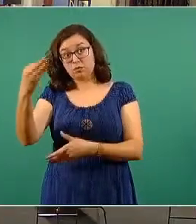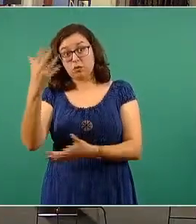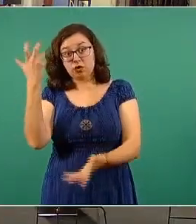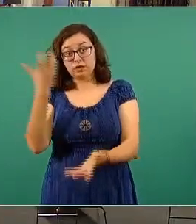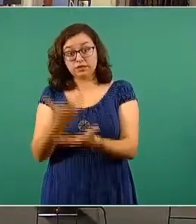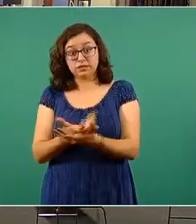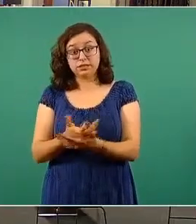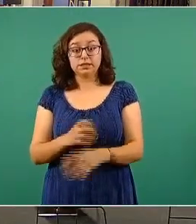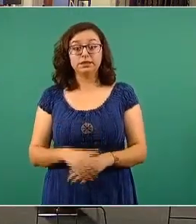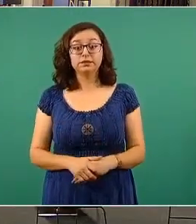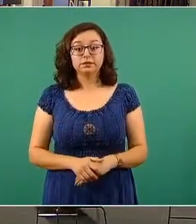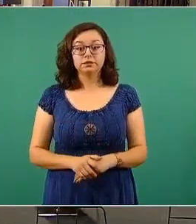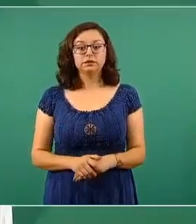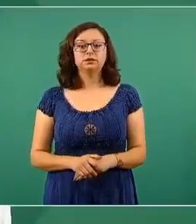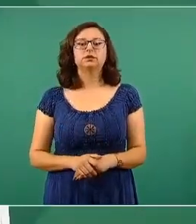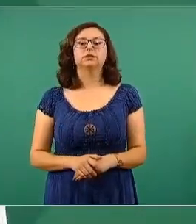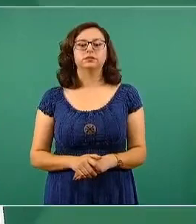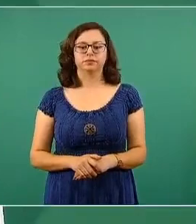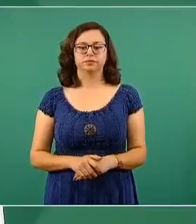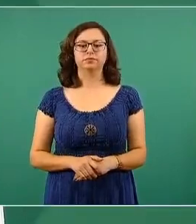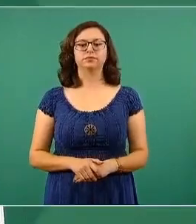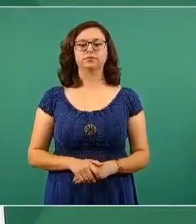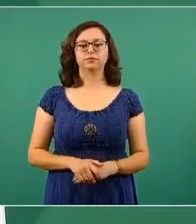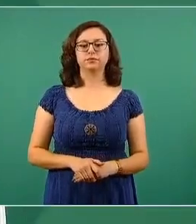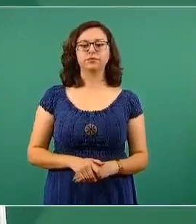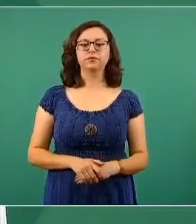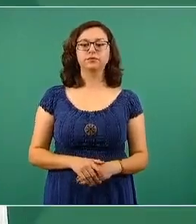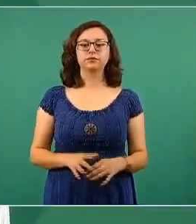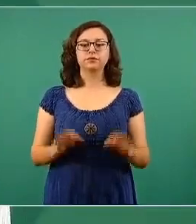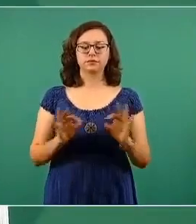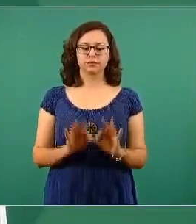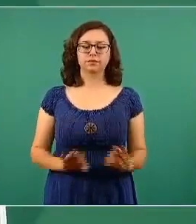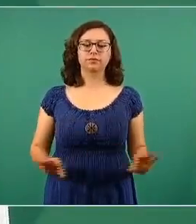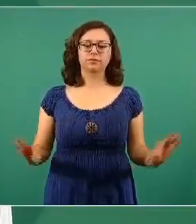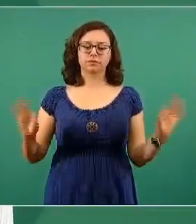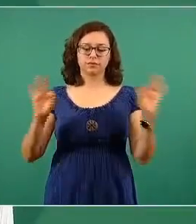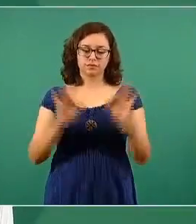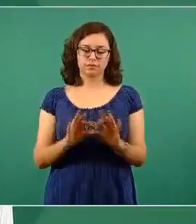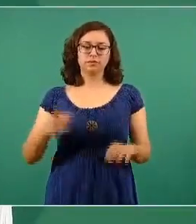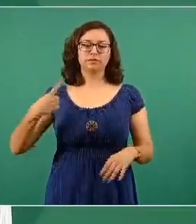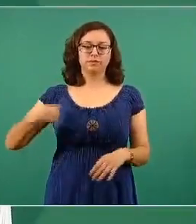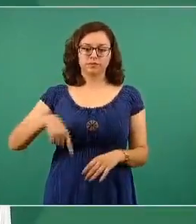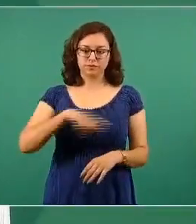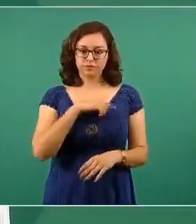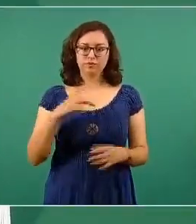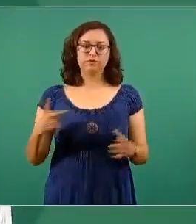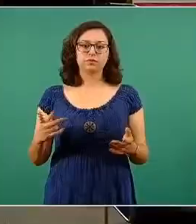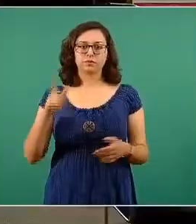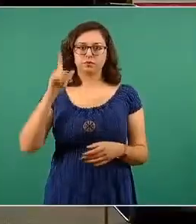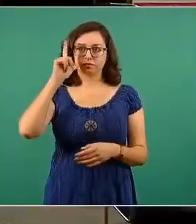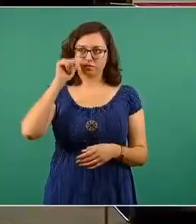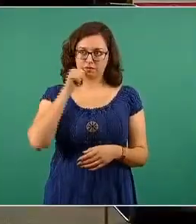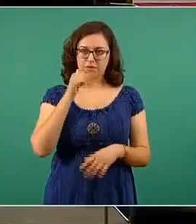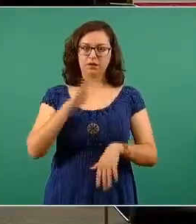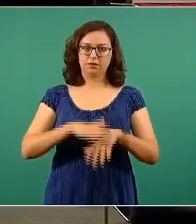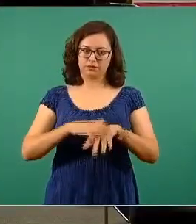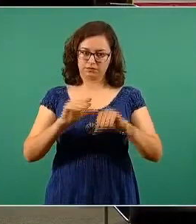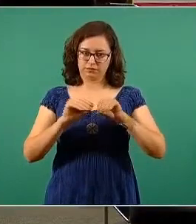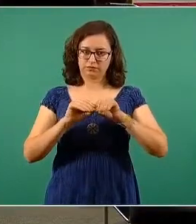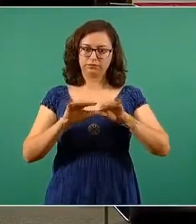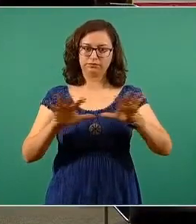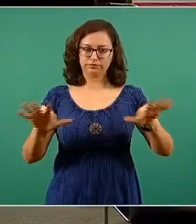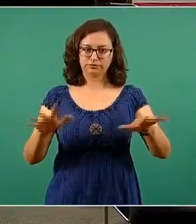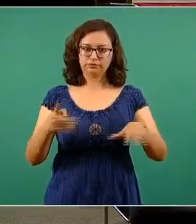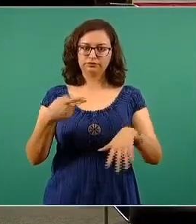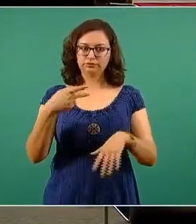por la pregunta, muy importante. Lo reconfirmamos sin mayor problema mañana, porque creo que esto es un elemento que